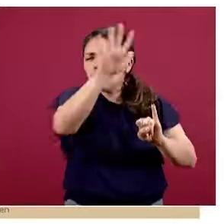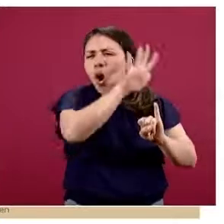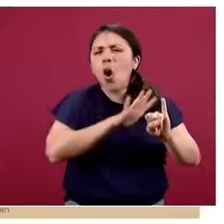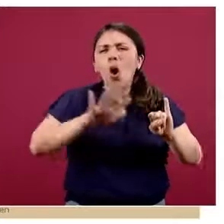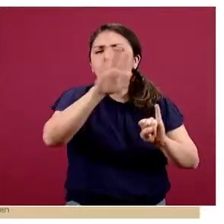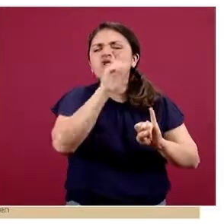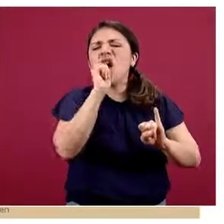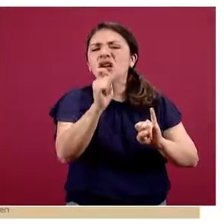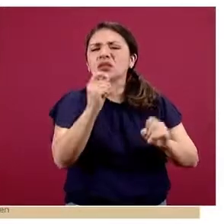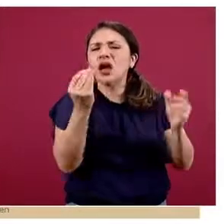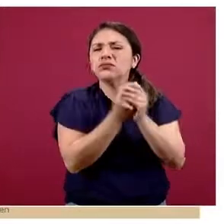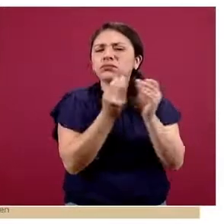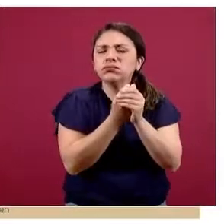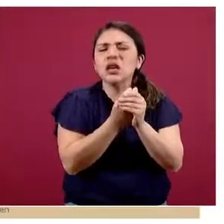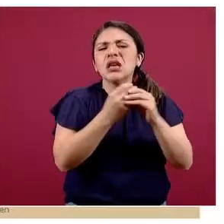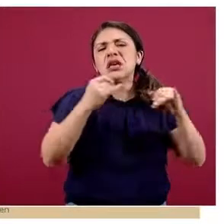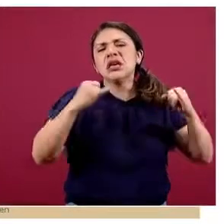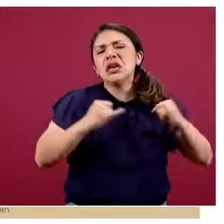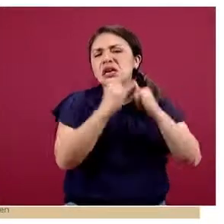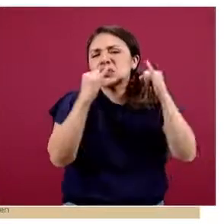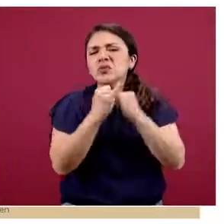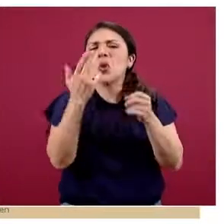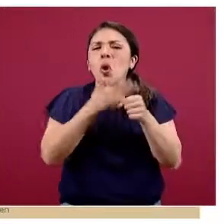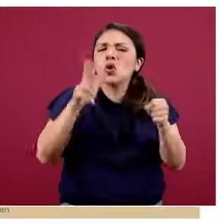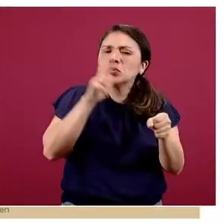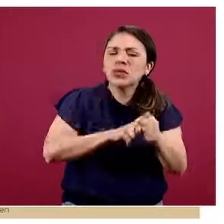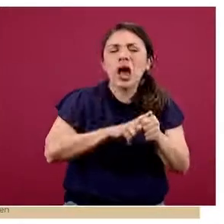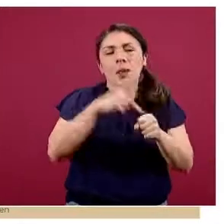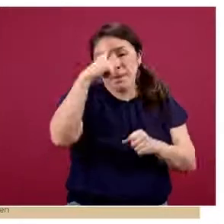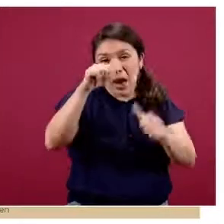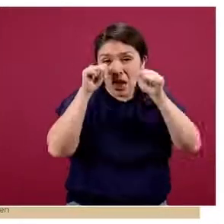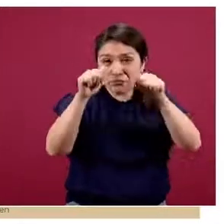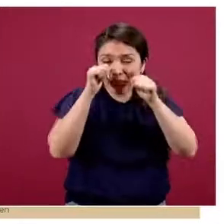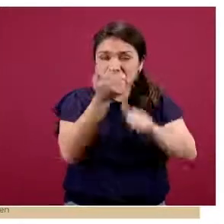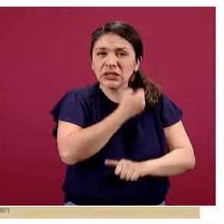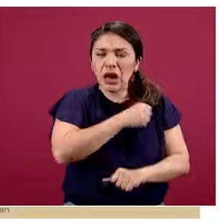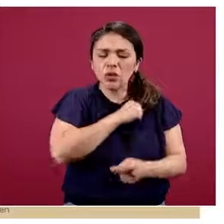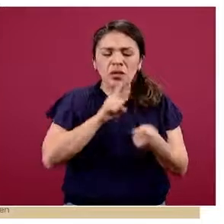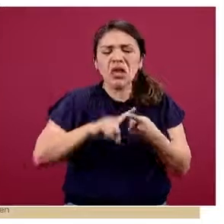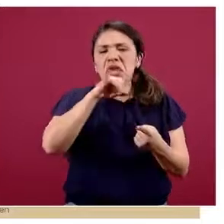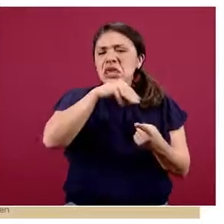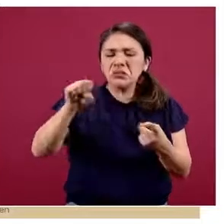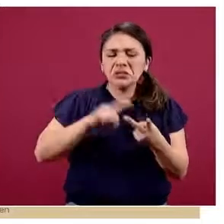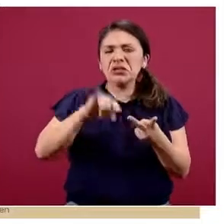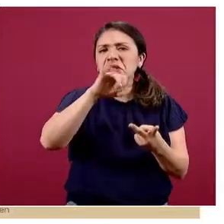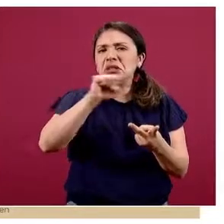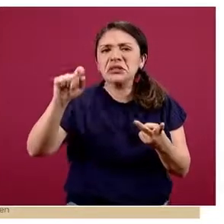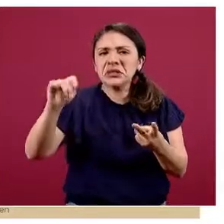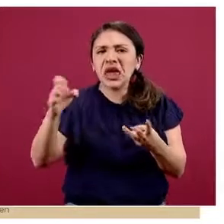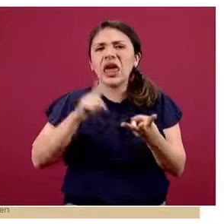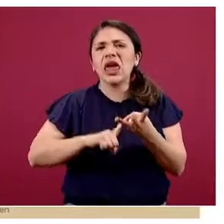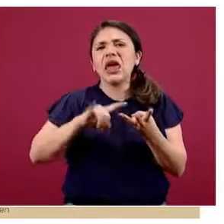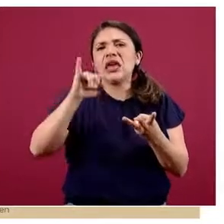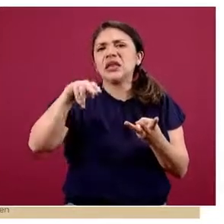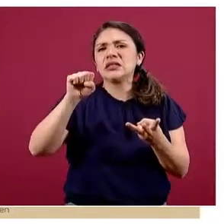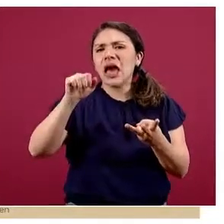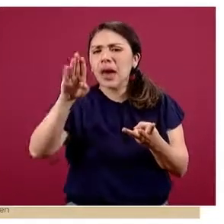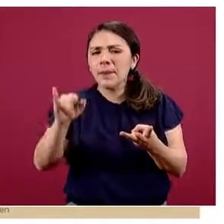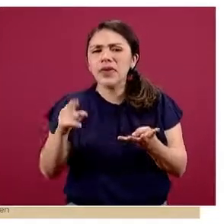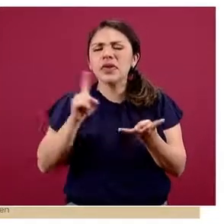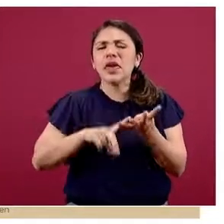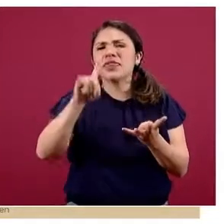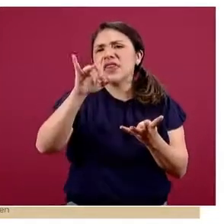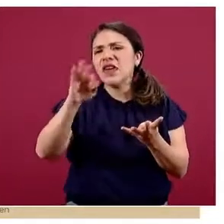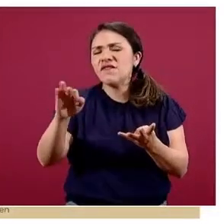las dependencias que se dedican a atender a la salud, el IMSS, el ISSSTE, la Secretaría de Salud,